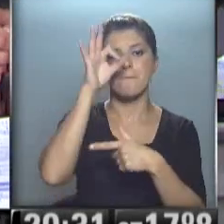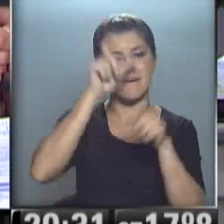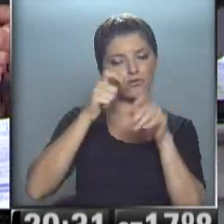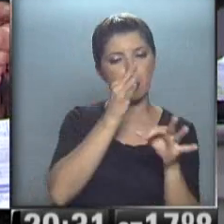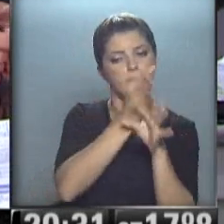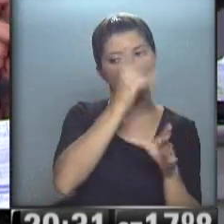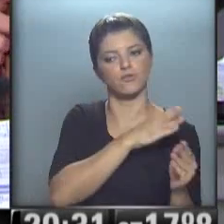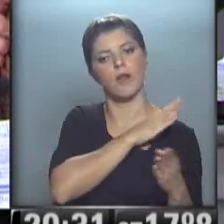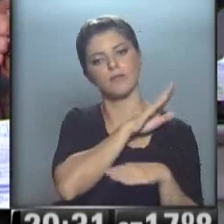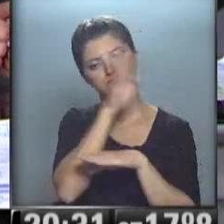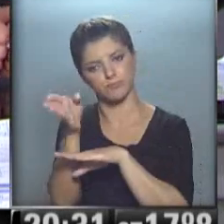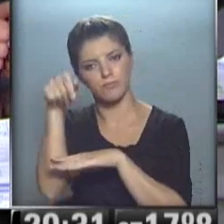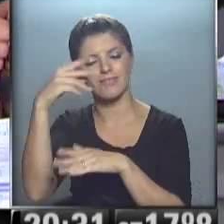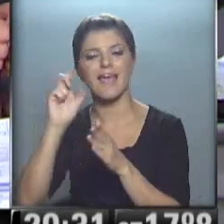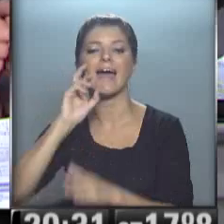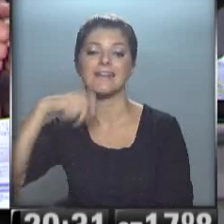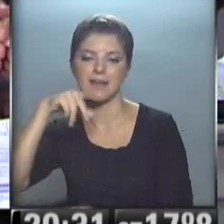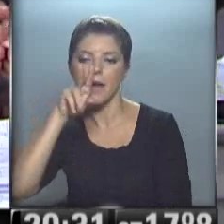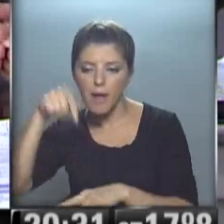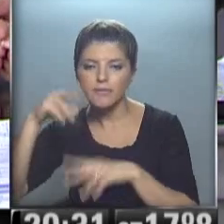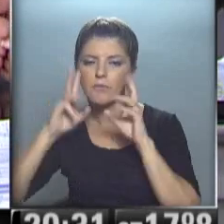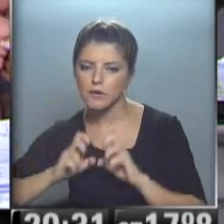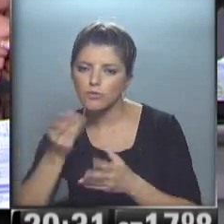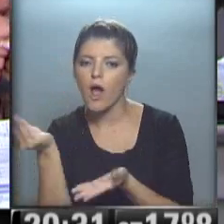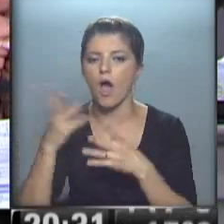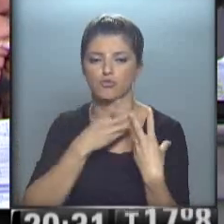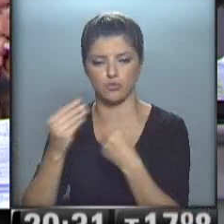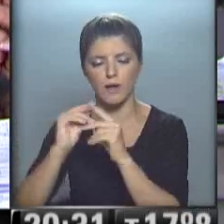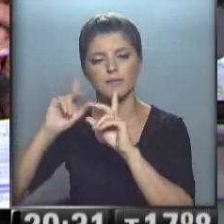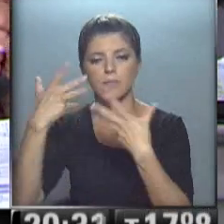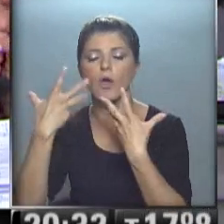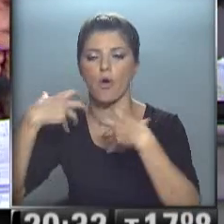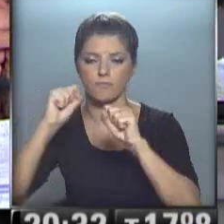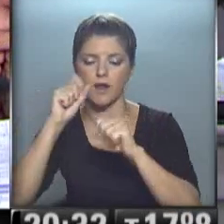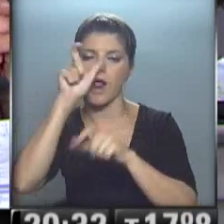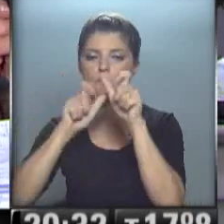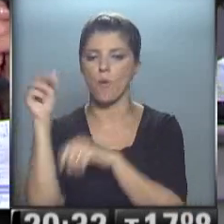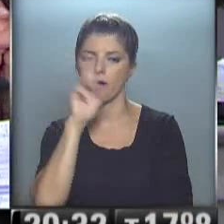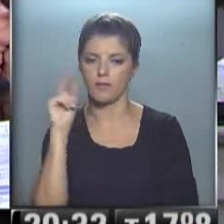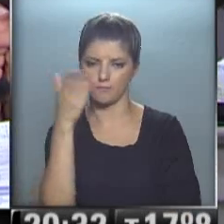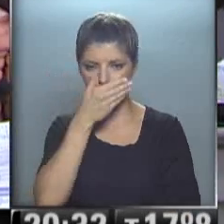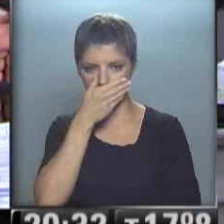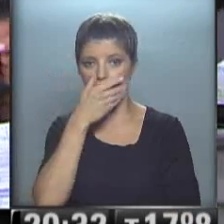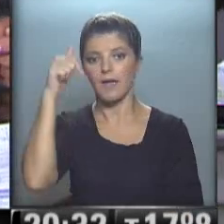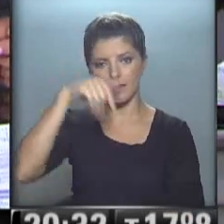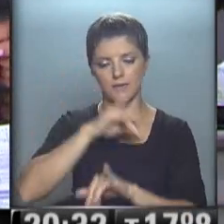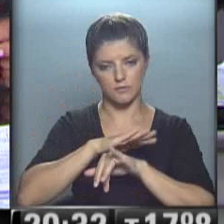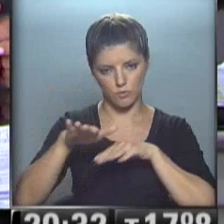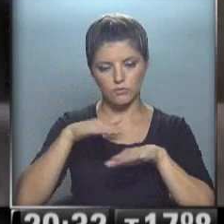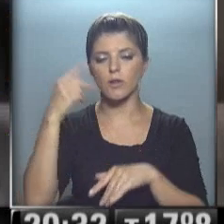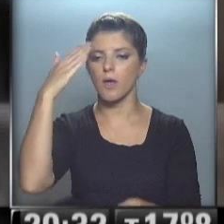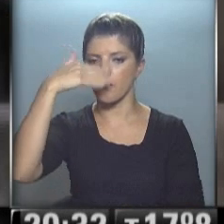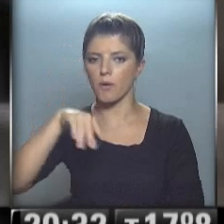para colaborar en la investigación y también en el rescate de las rehenes. Esta es la crónica y luego analizamos el tema.